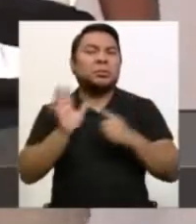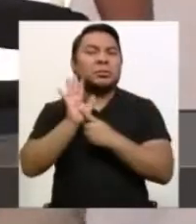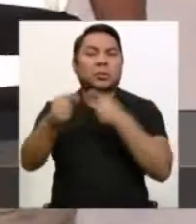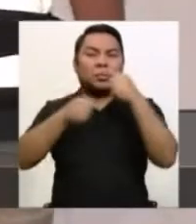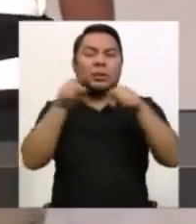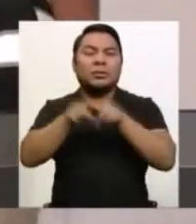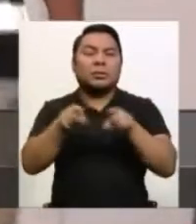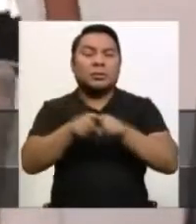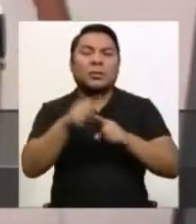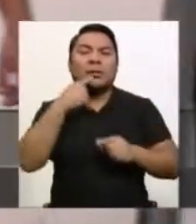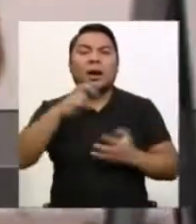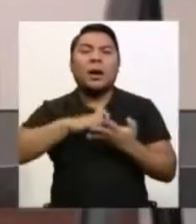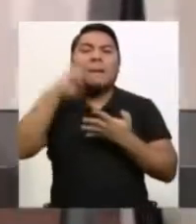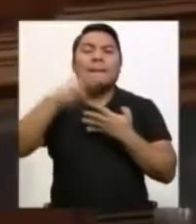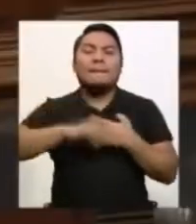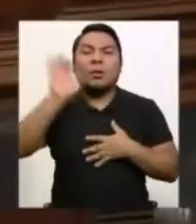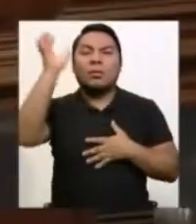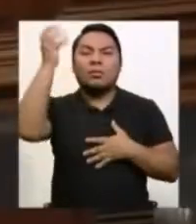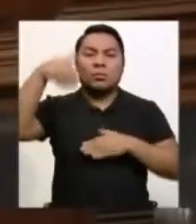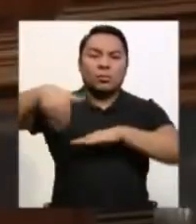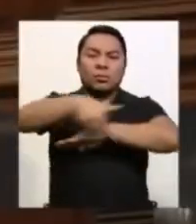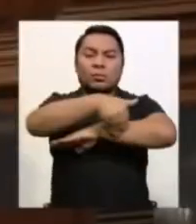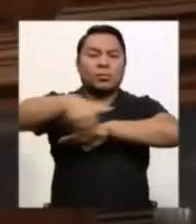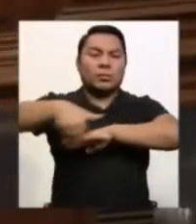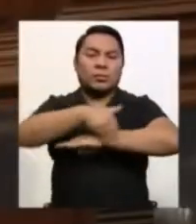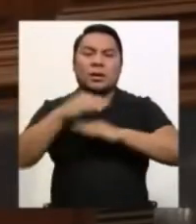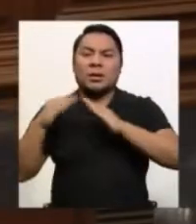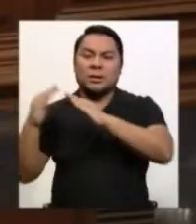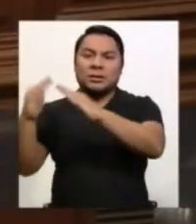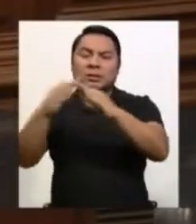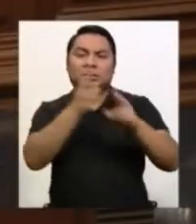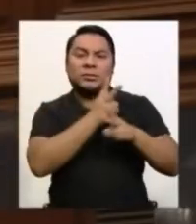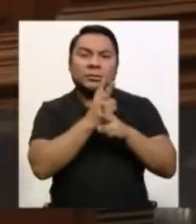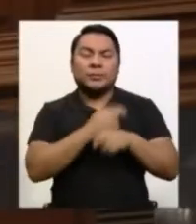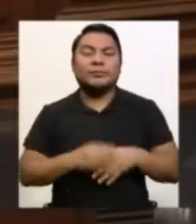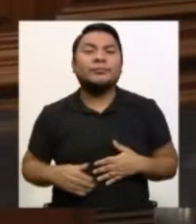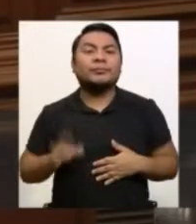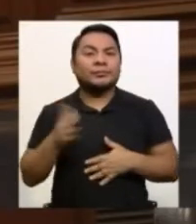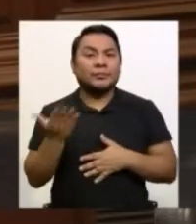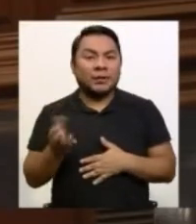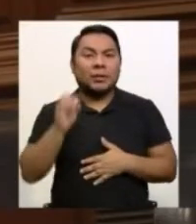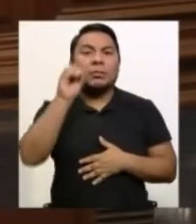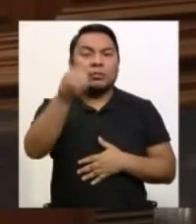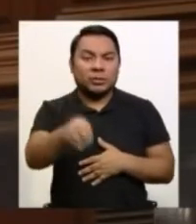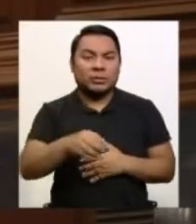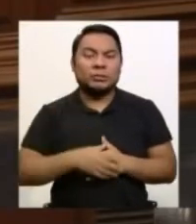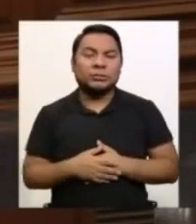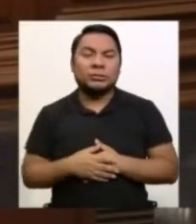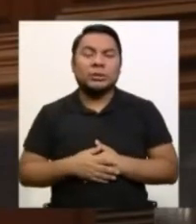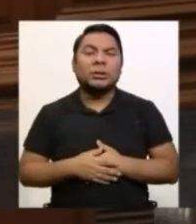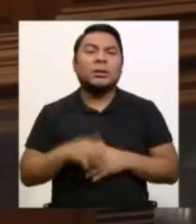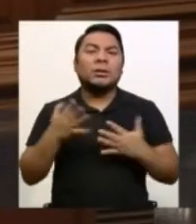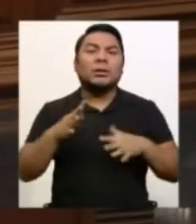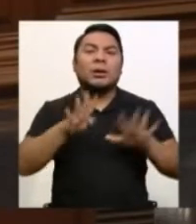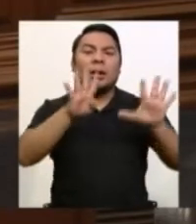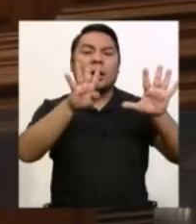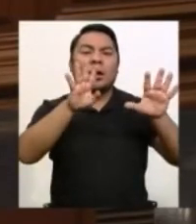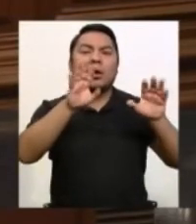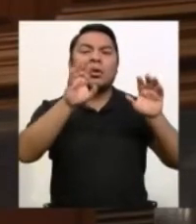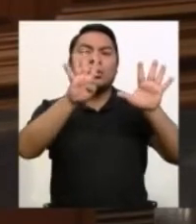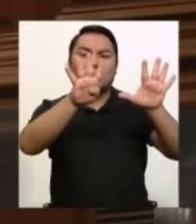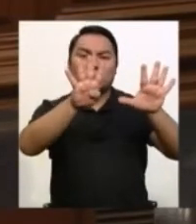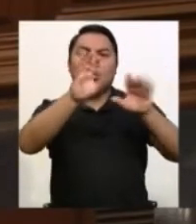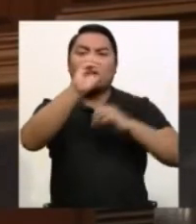El Patrullero de mi Barrio. Estamos poniendo, además de los 300 para investigación criminal, 900